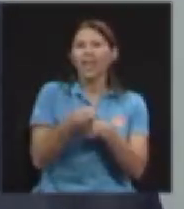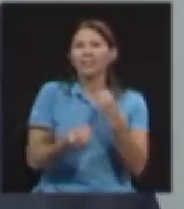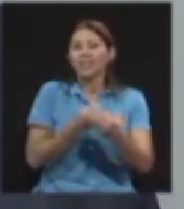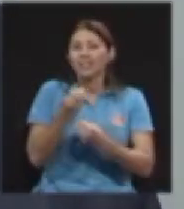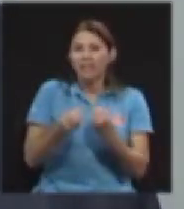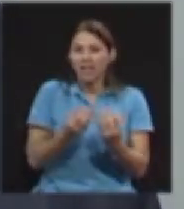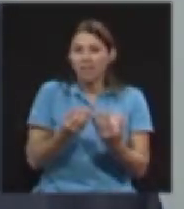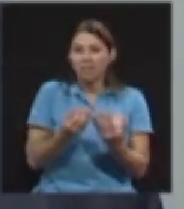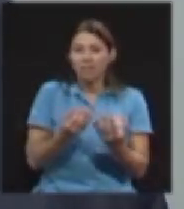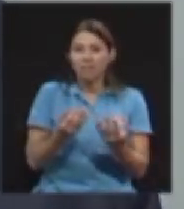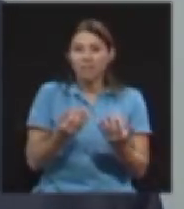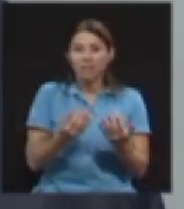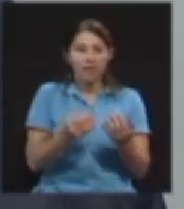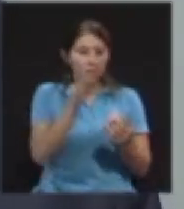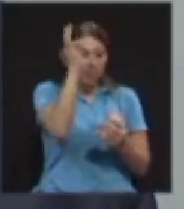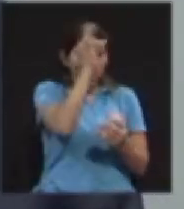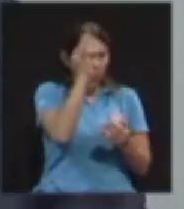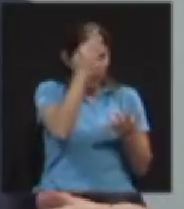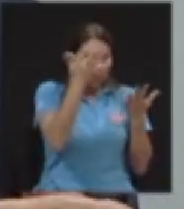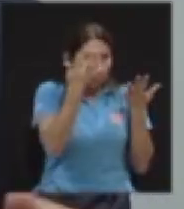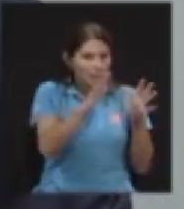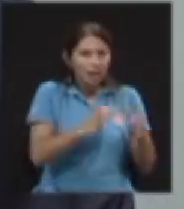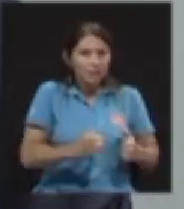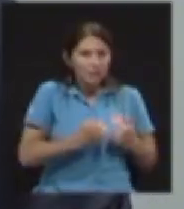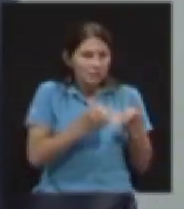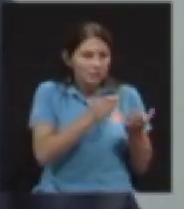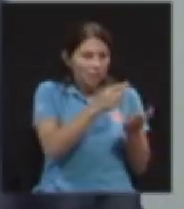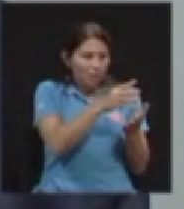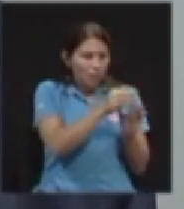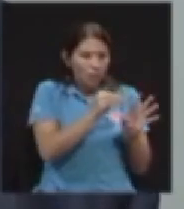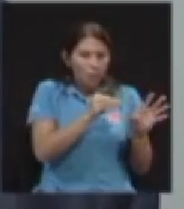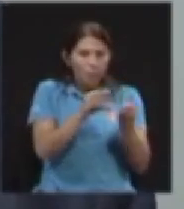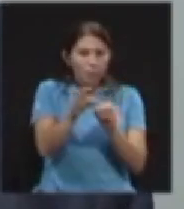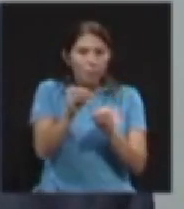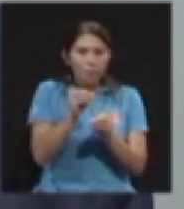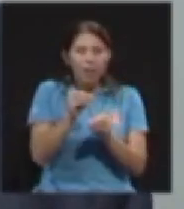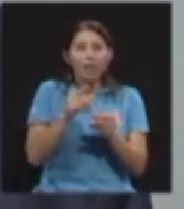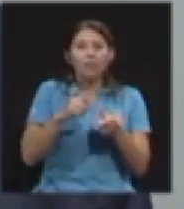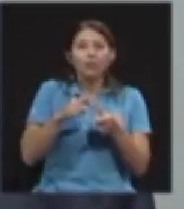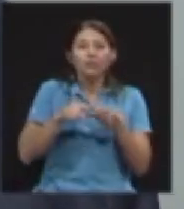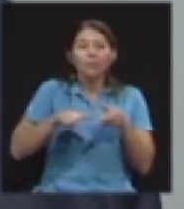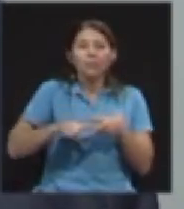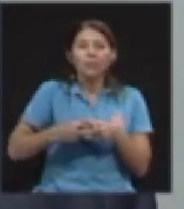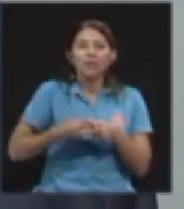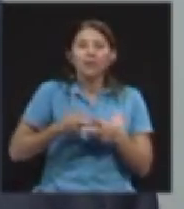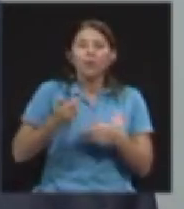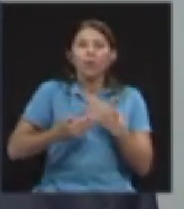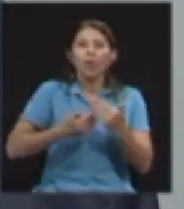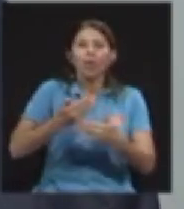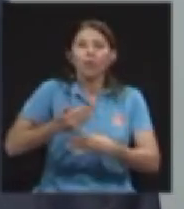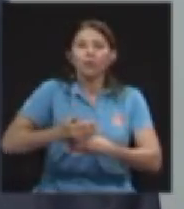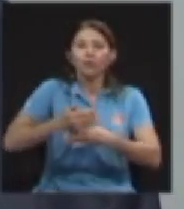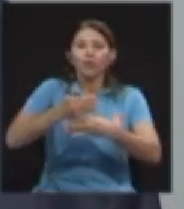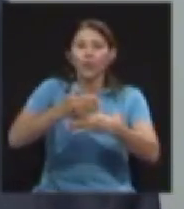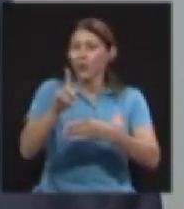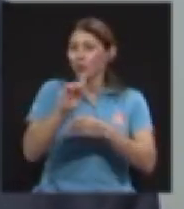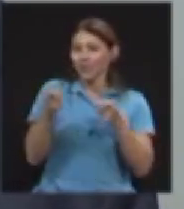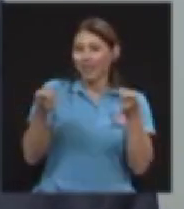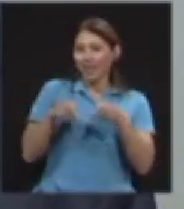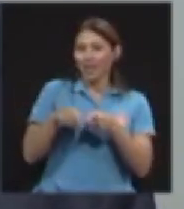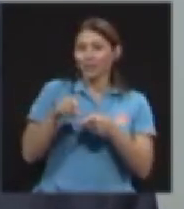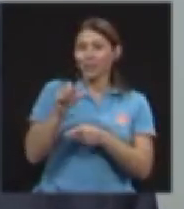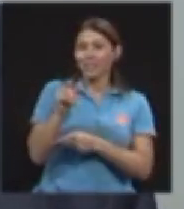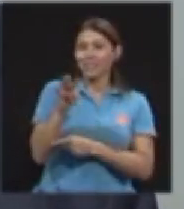teorías que ya existen y lo que hace es una construcción. O sea, no es el caso, digamos, de Stigler, que también fue premio Nobel, que era